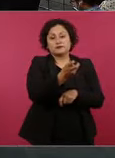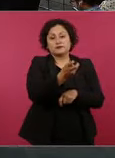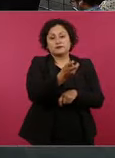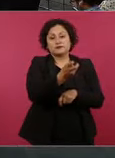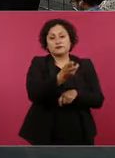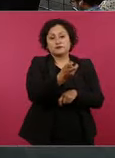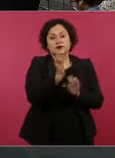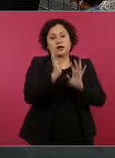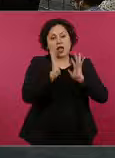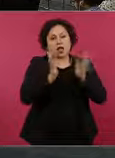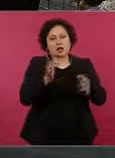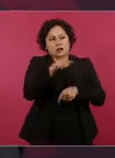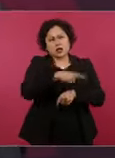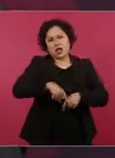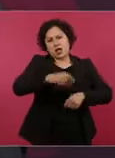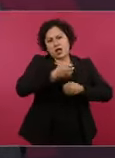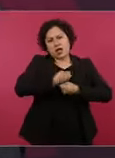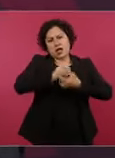manifestado